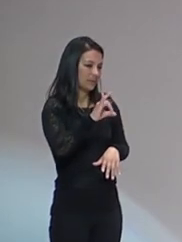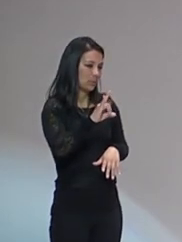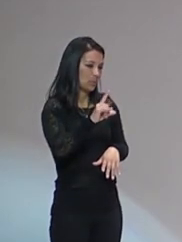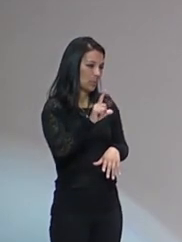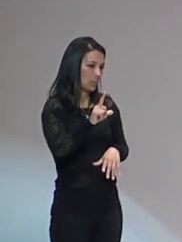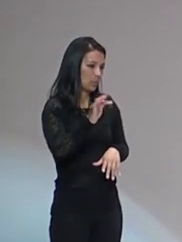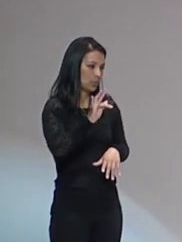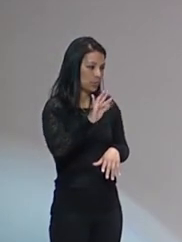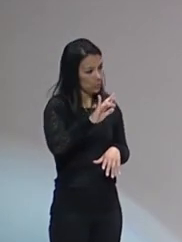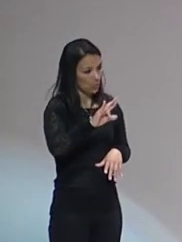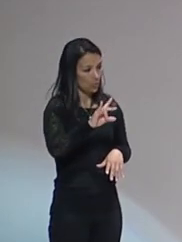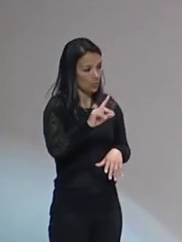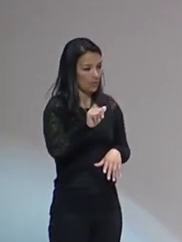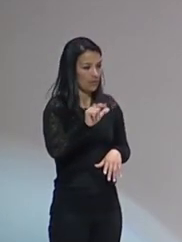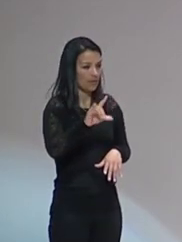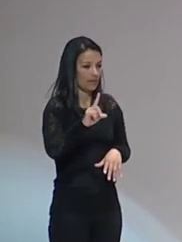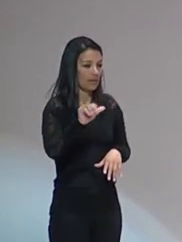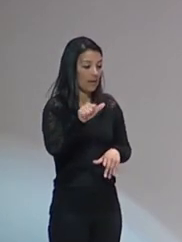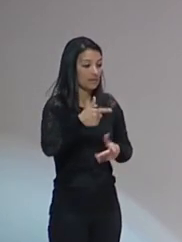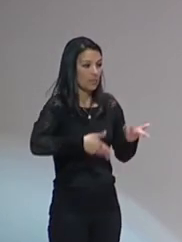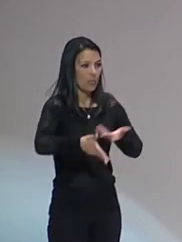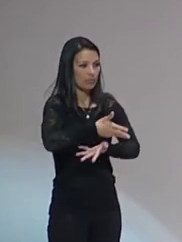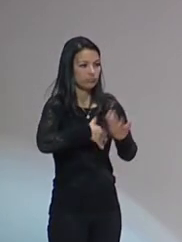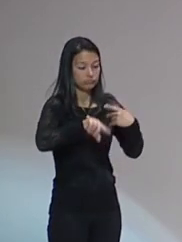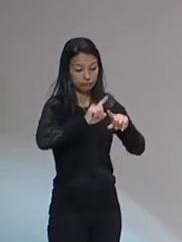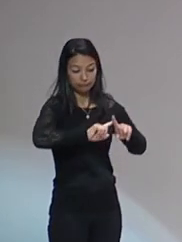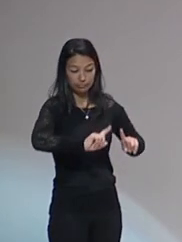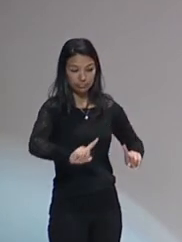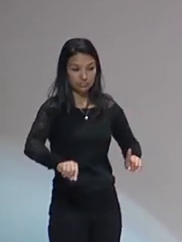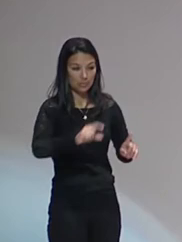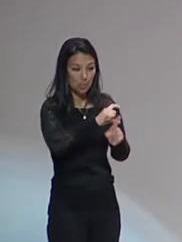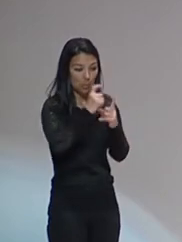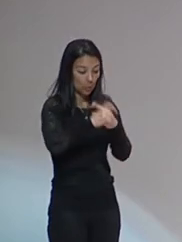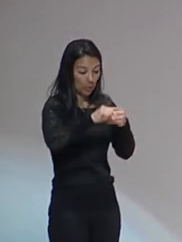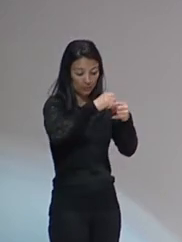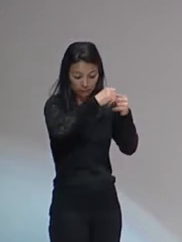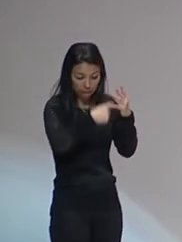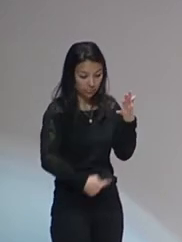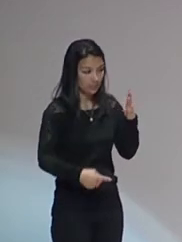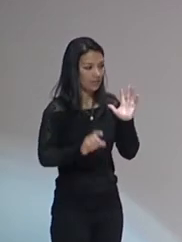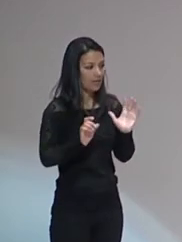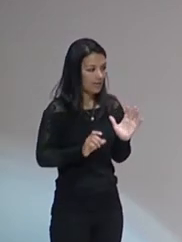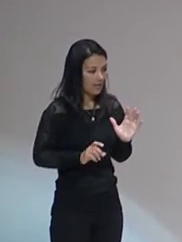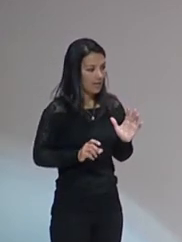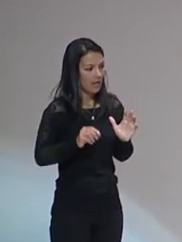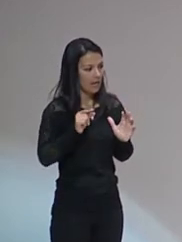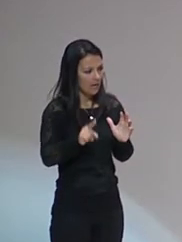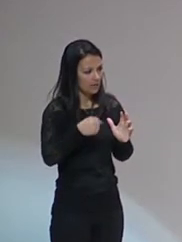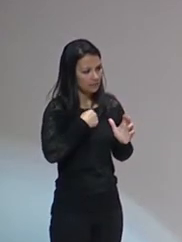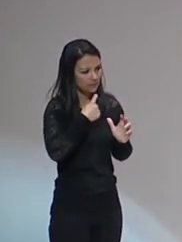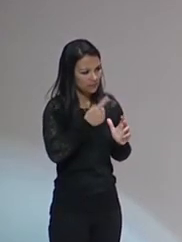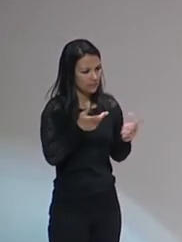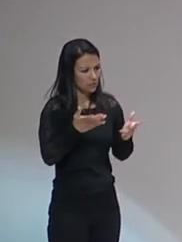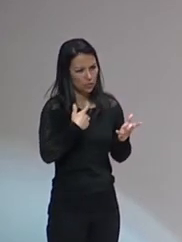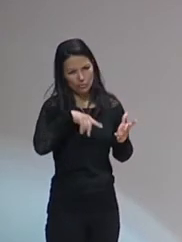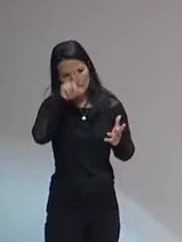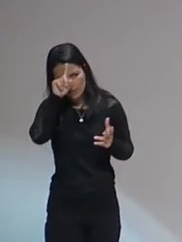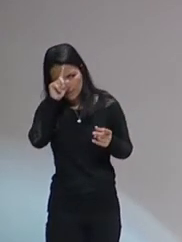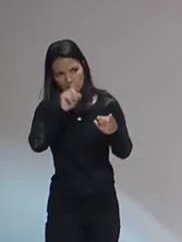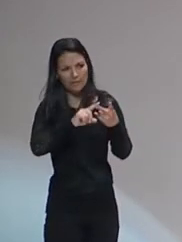Es decir, imagínense, si ustedes tienen ahora, como nosotros en Alemania, en